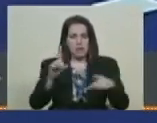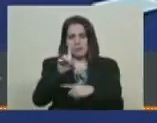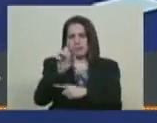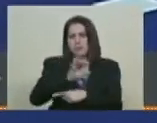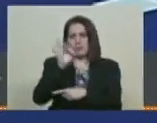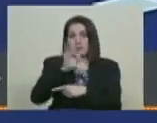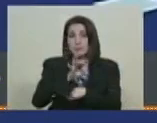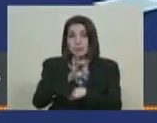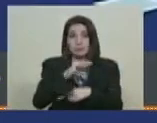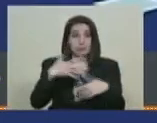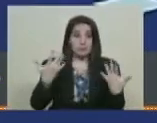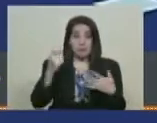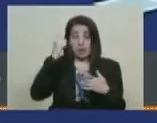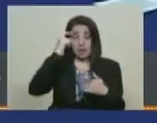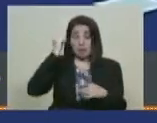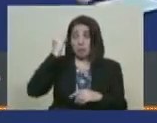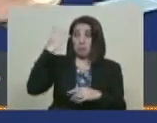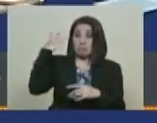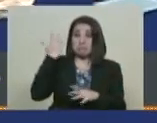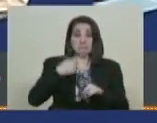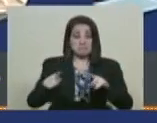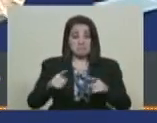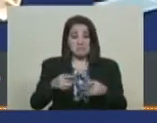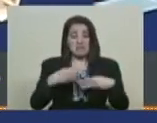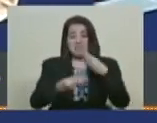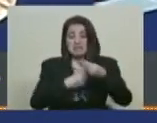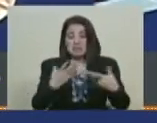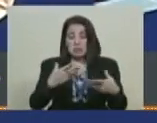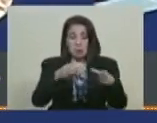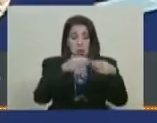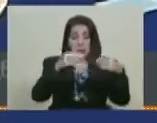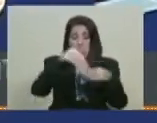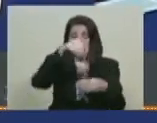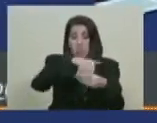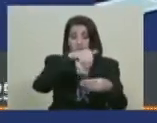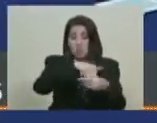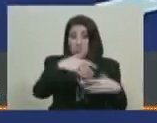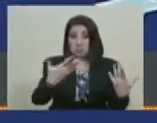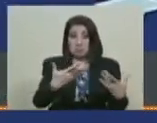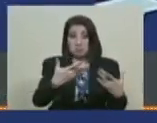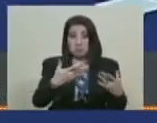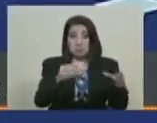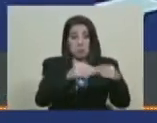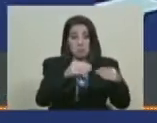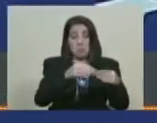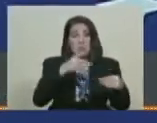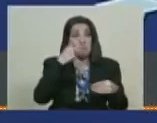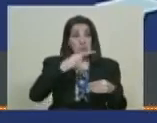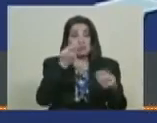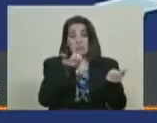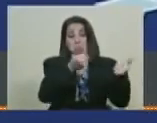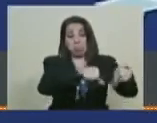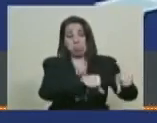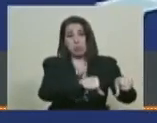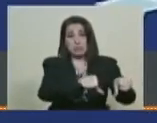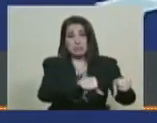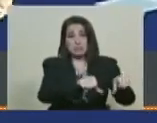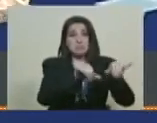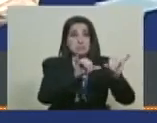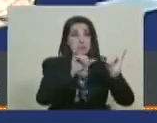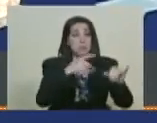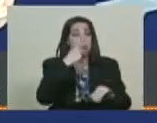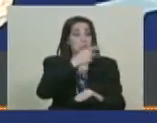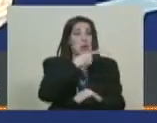Bueno, Ramos Alup está lanzando por la borda de la historia ese patrimonio político que tiene